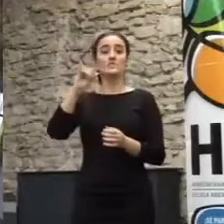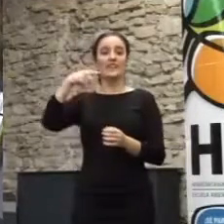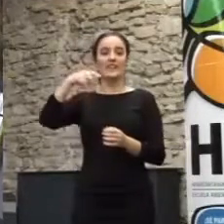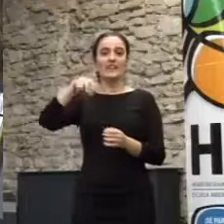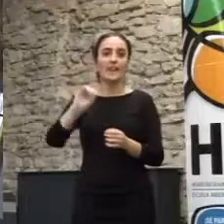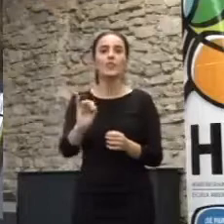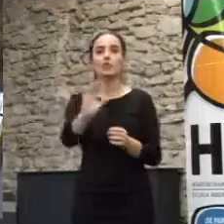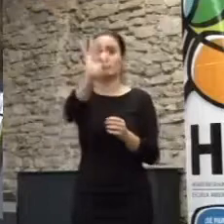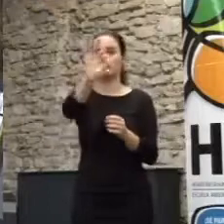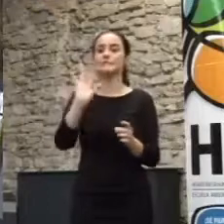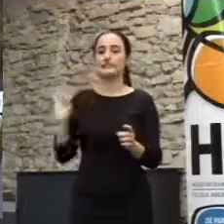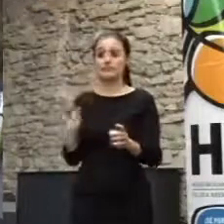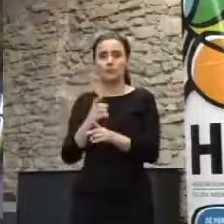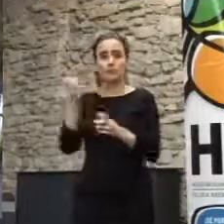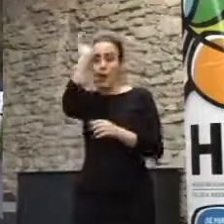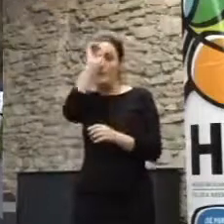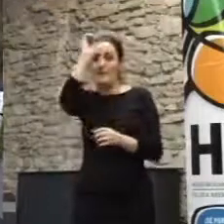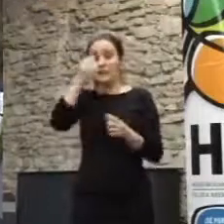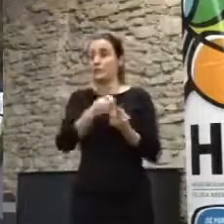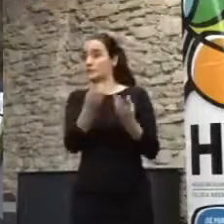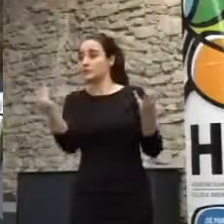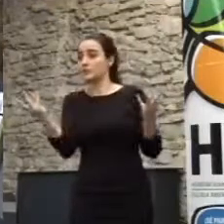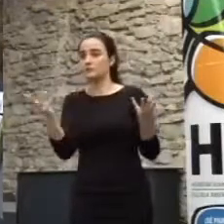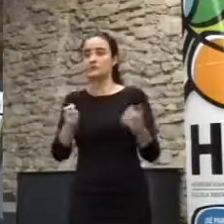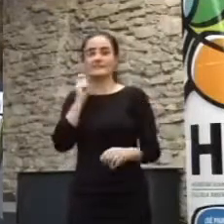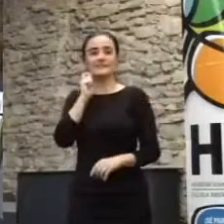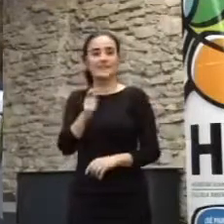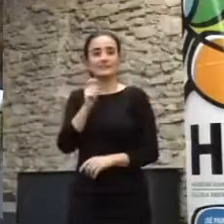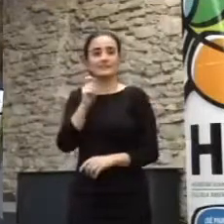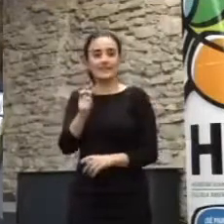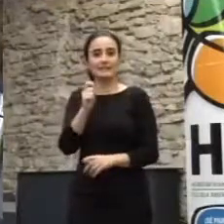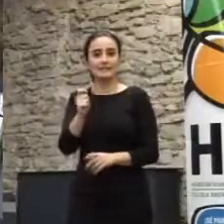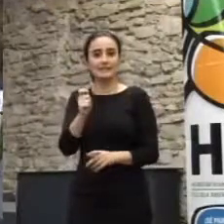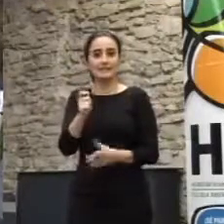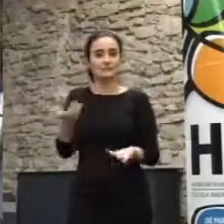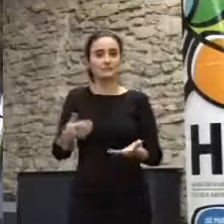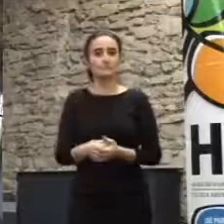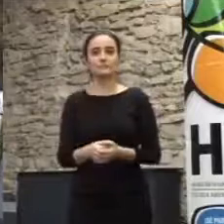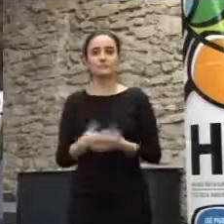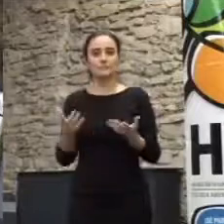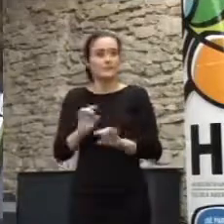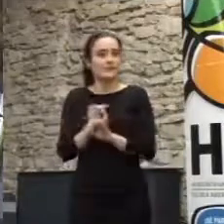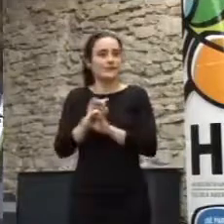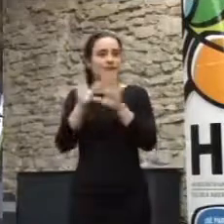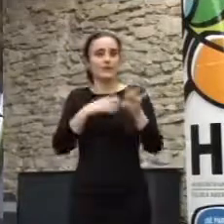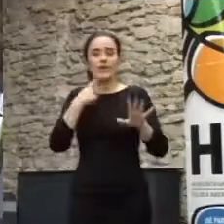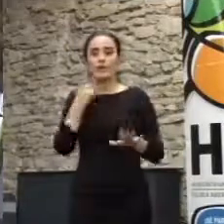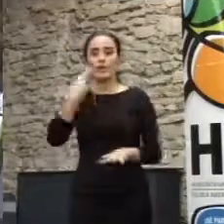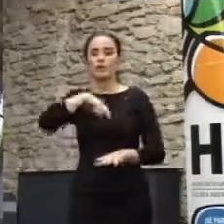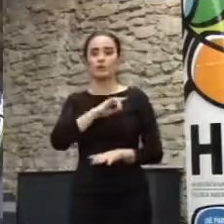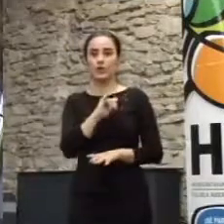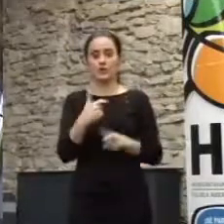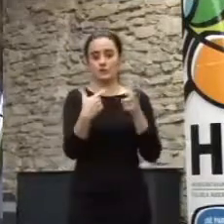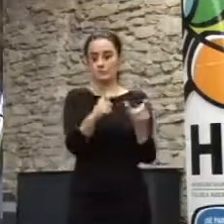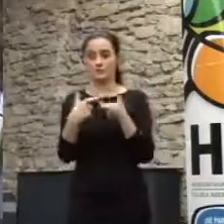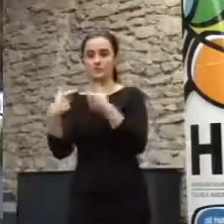Muchos de ellos, claro. Otros opinadores habituales, otros más, más esporádicos. Pero bueno, eso está claro, es decir, todos tenemos esa parte.